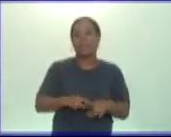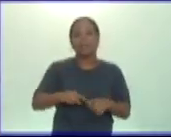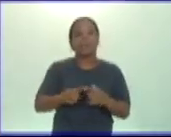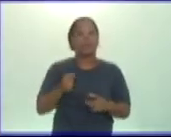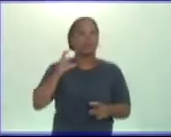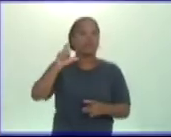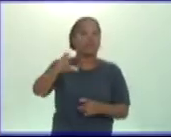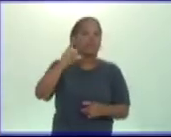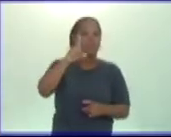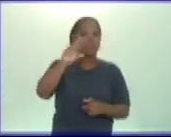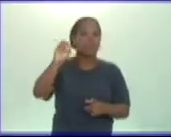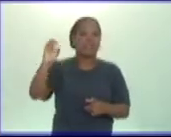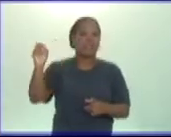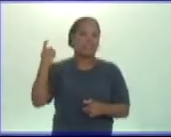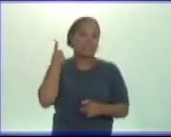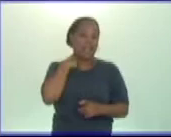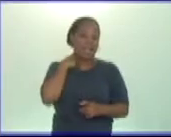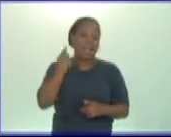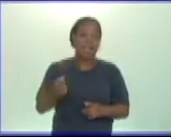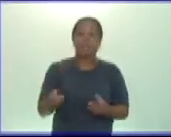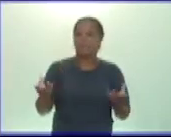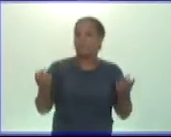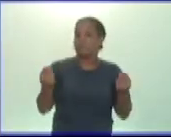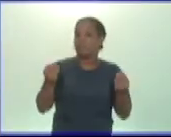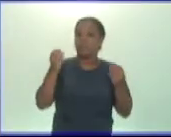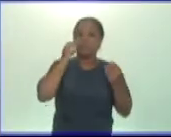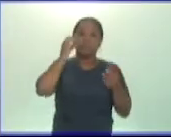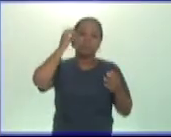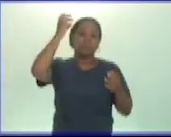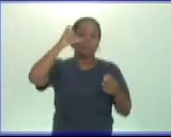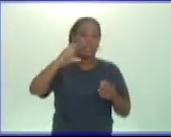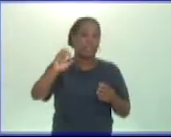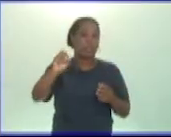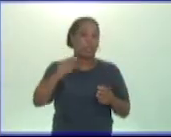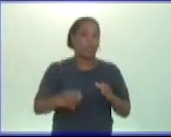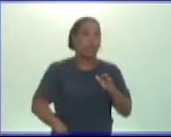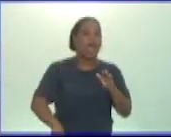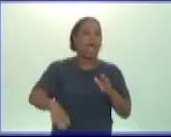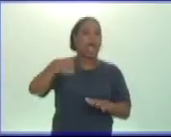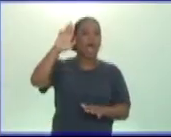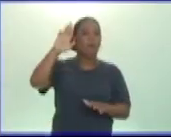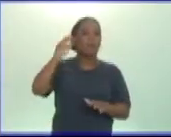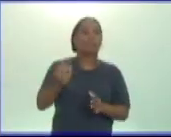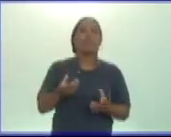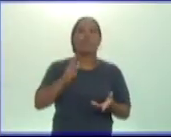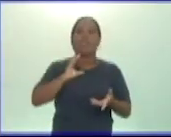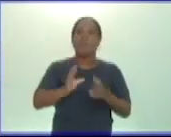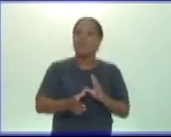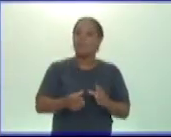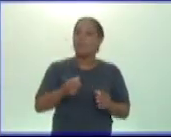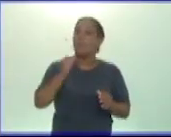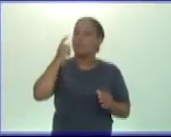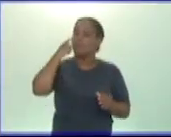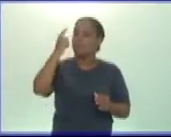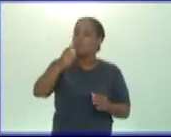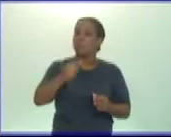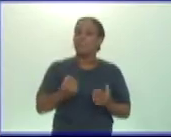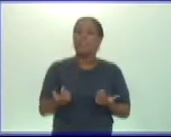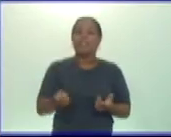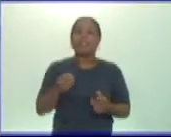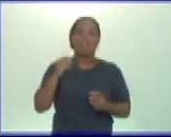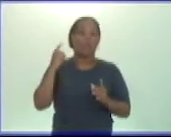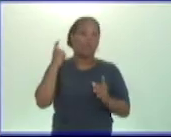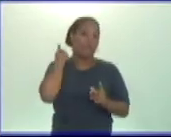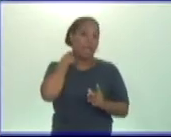cantidad del gas dióxido de carbono en la atmósfera aumentó de manera considerable. De los años 1000